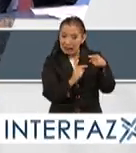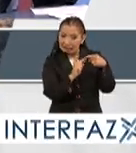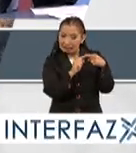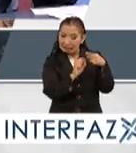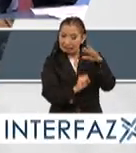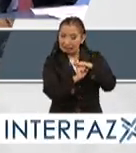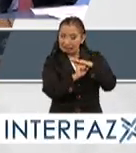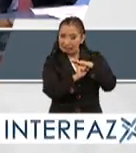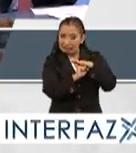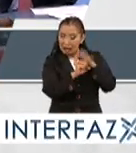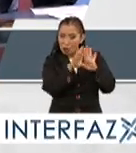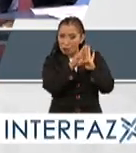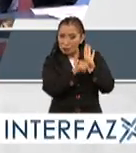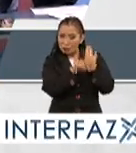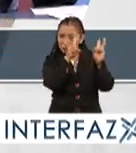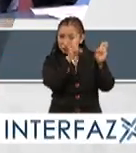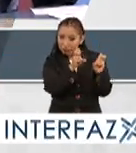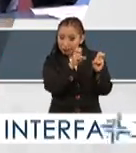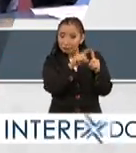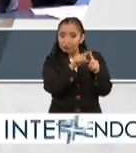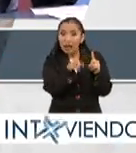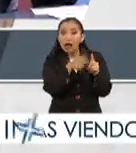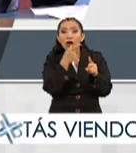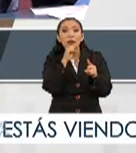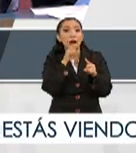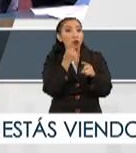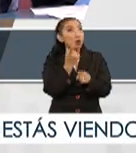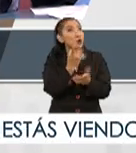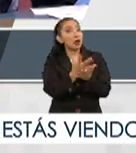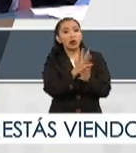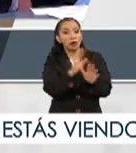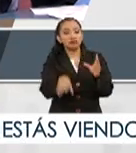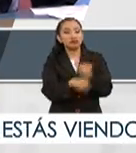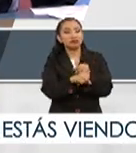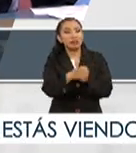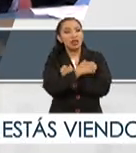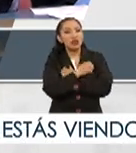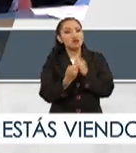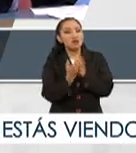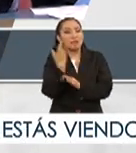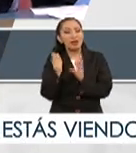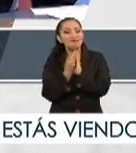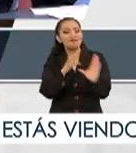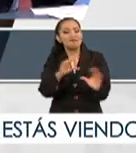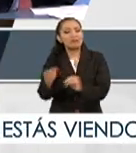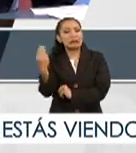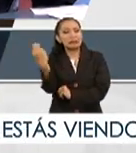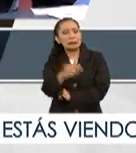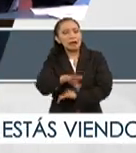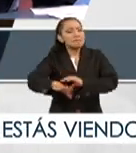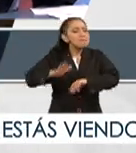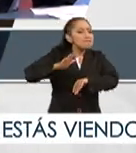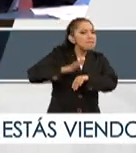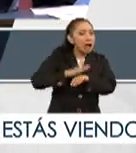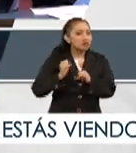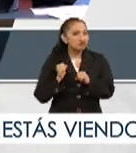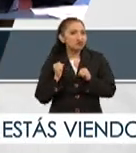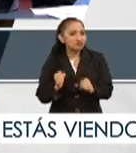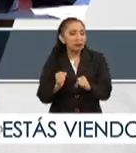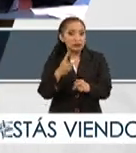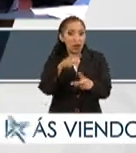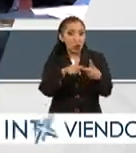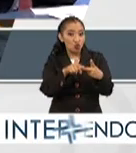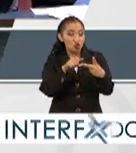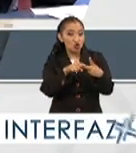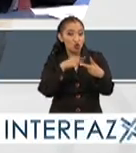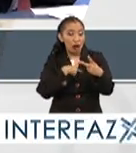pilar del currículum. Pero no nos podíamos quedar ahí. La educación y la nueva pedagogía requería fortalecernos en el